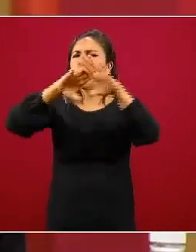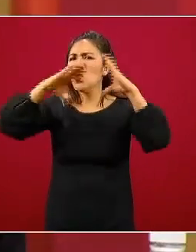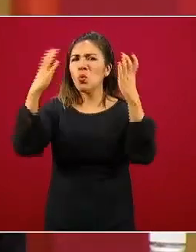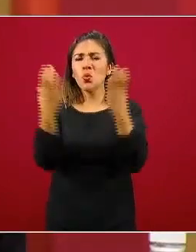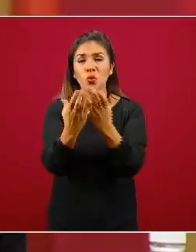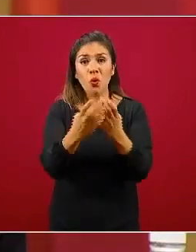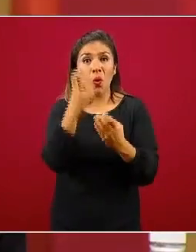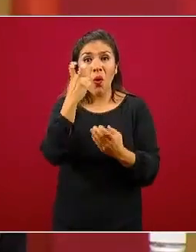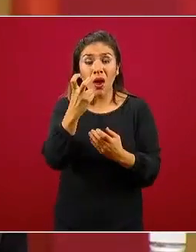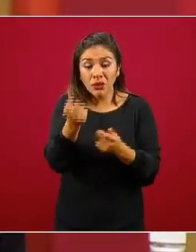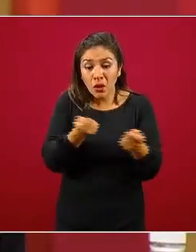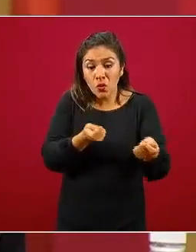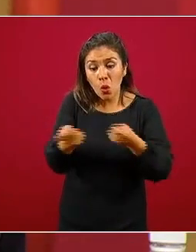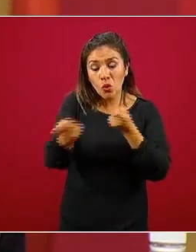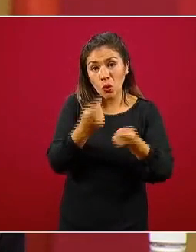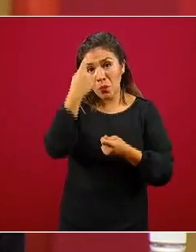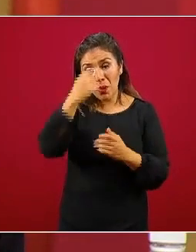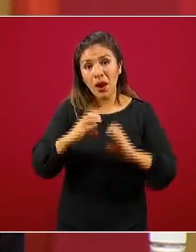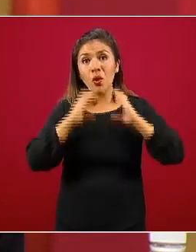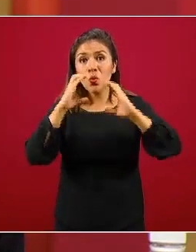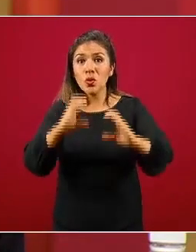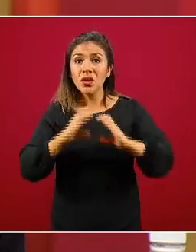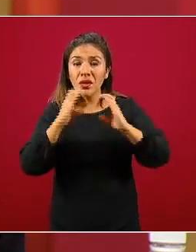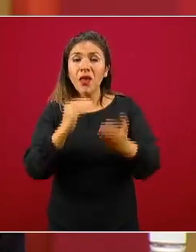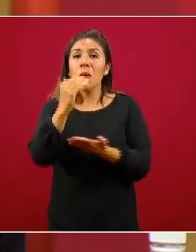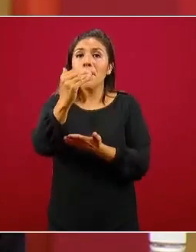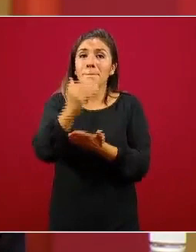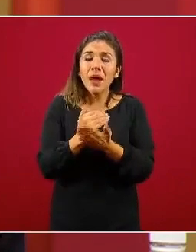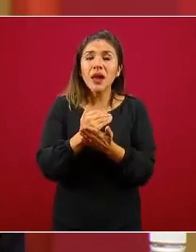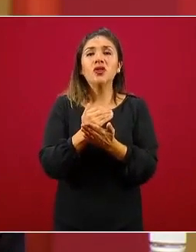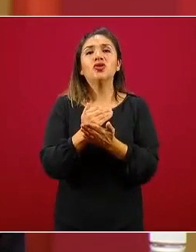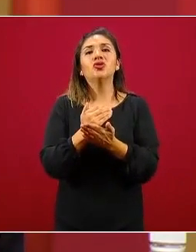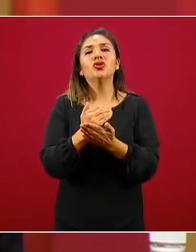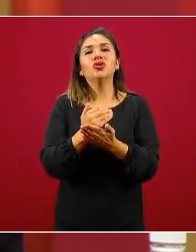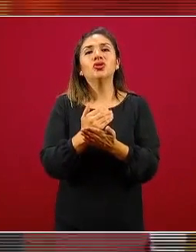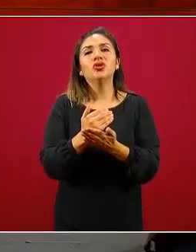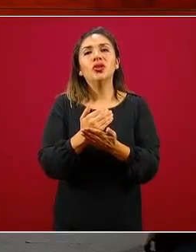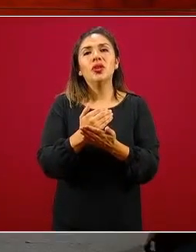las medidas de control sanitario, de reducción de